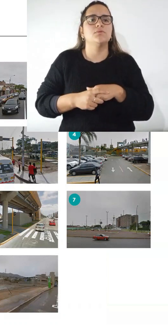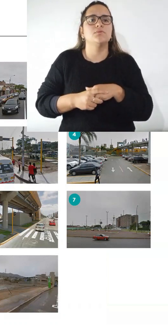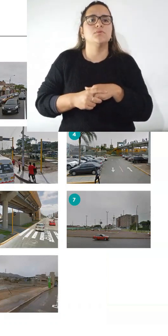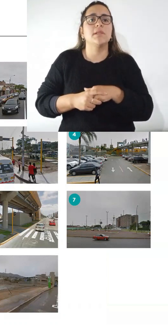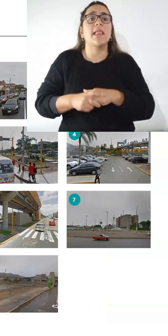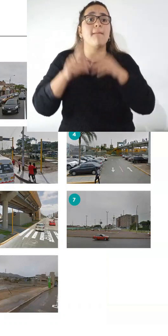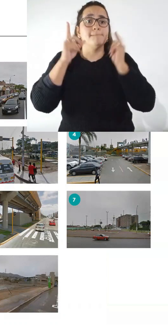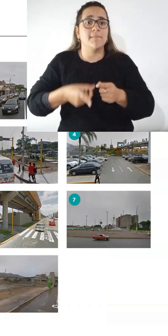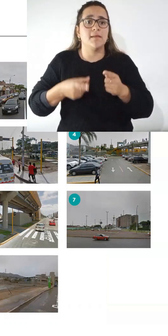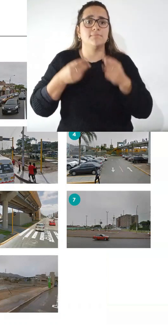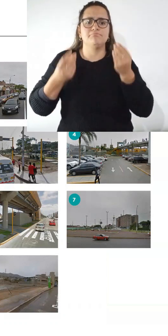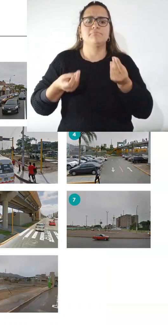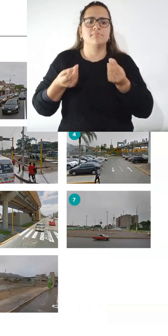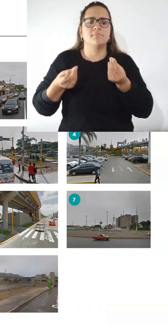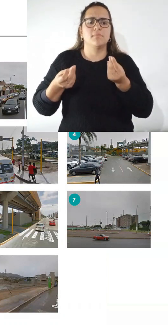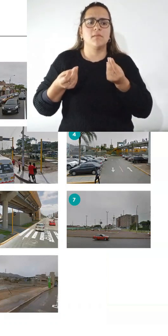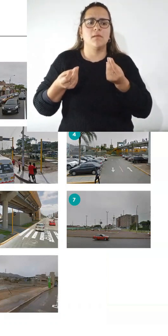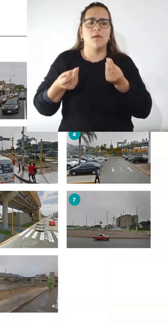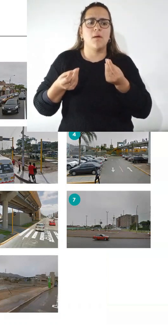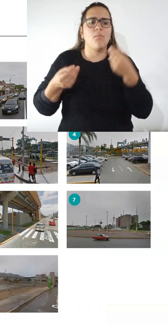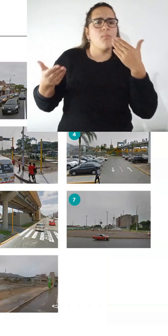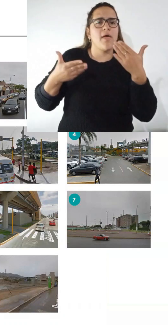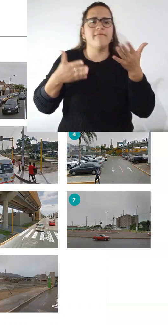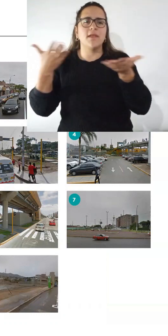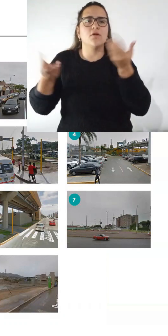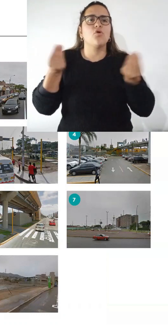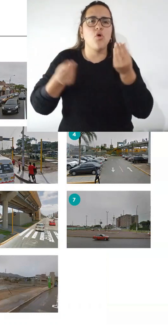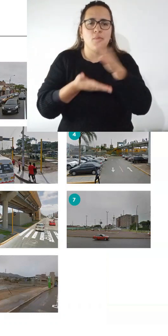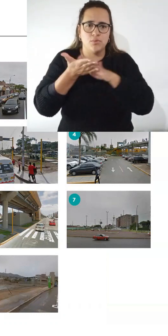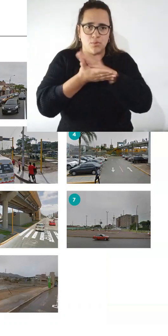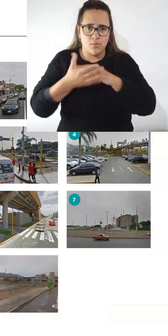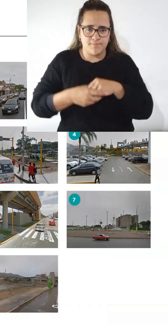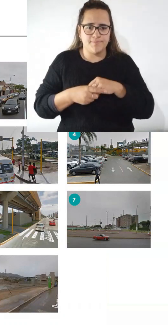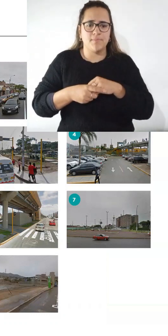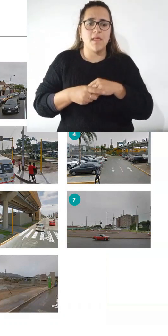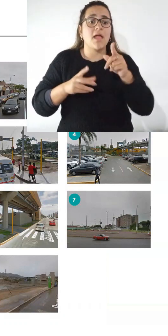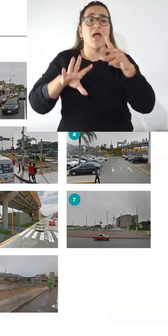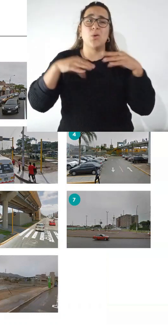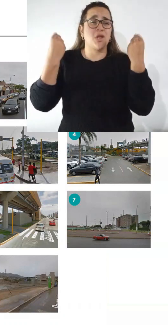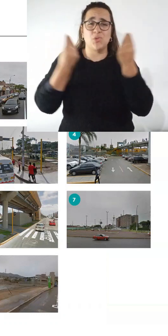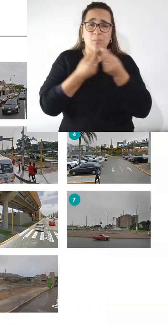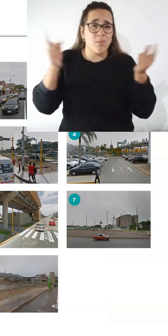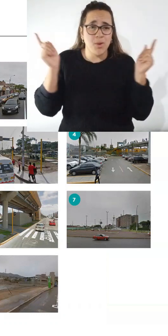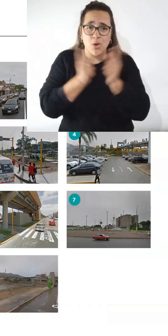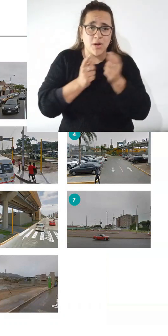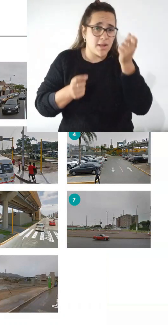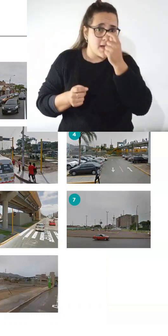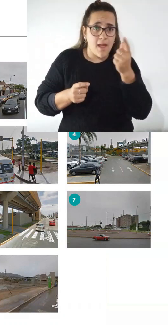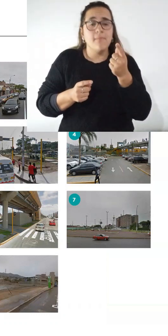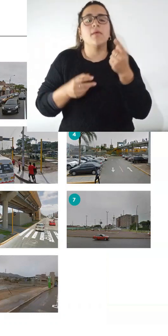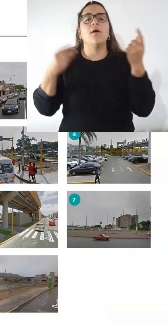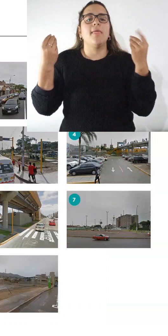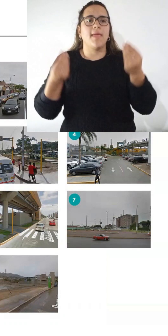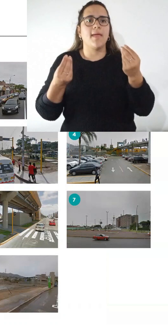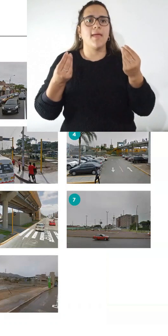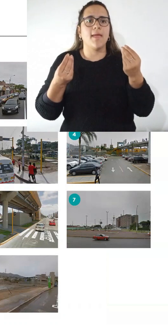y también qué tamaño pues, podía ir en cada espacio. Entonces, acá es un resumen